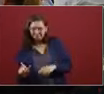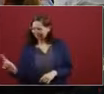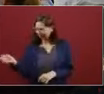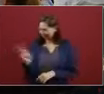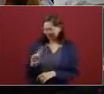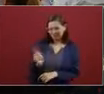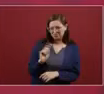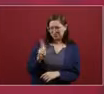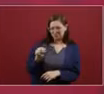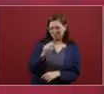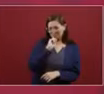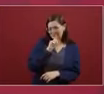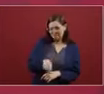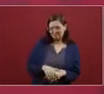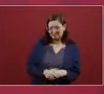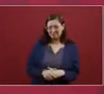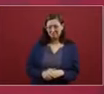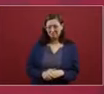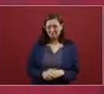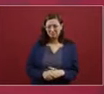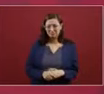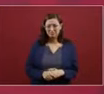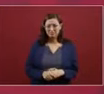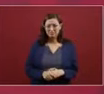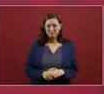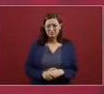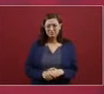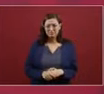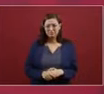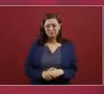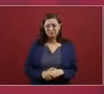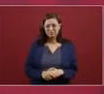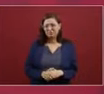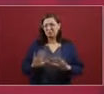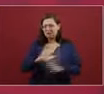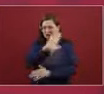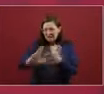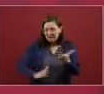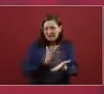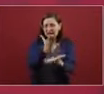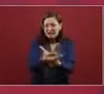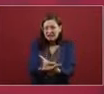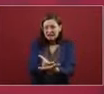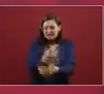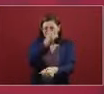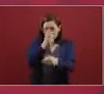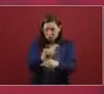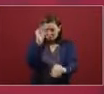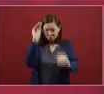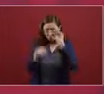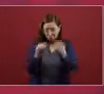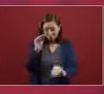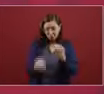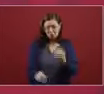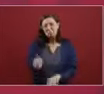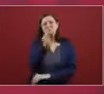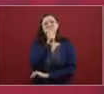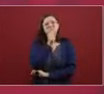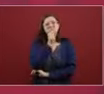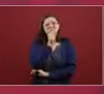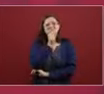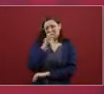Ni siquiera se han presentado las leyes secundarias. Y esto no va a ser